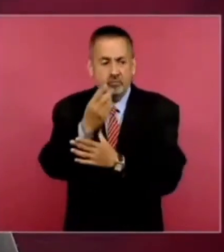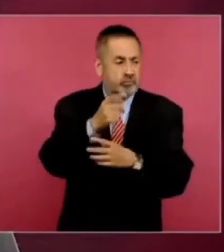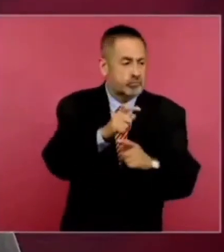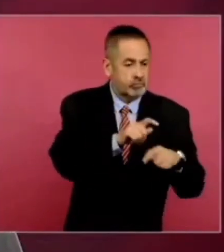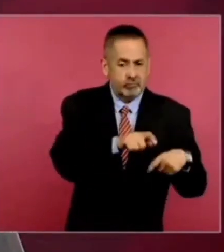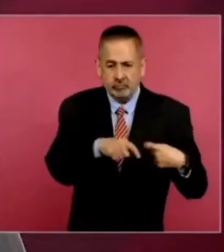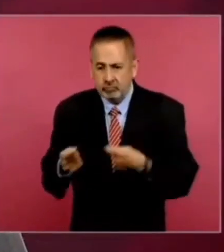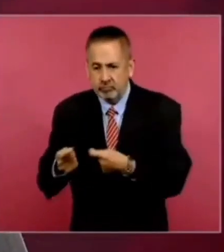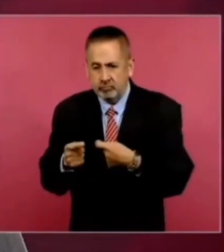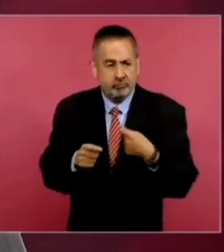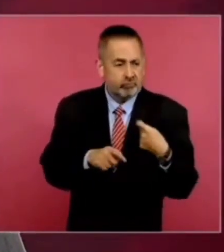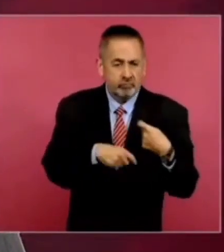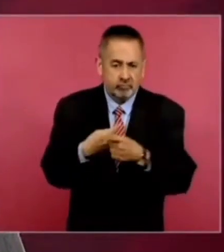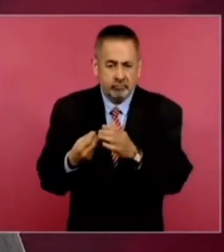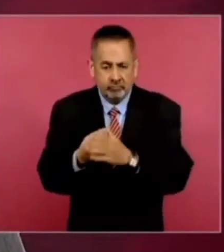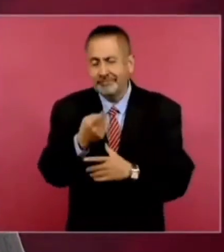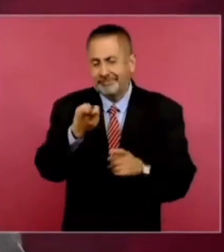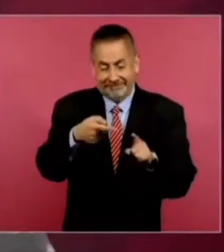poderes.